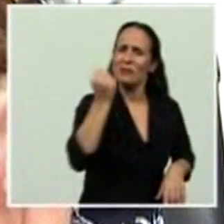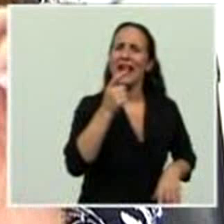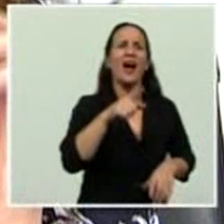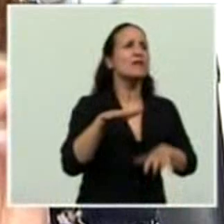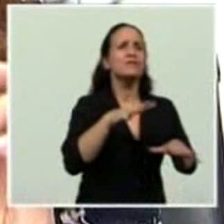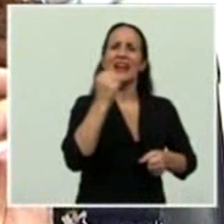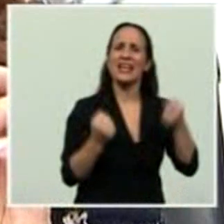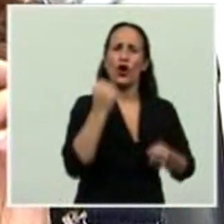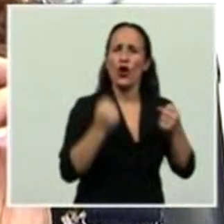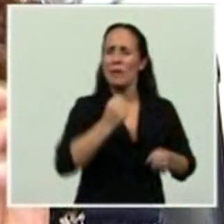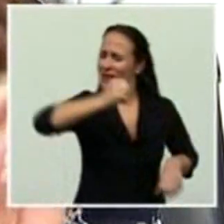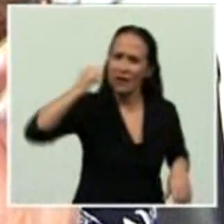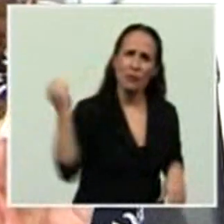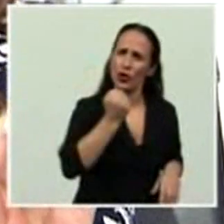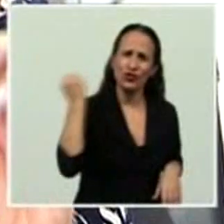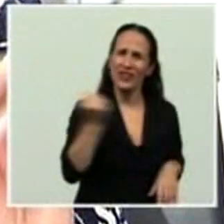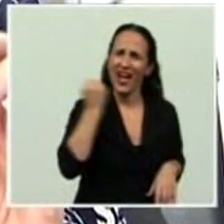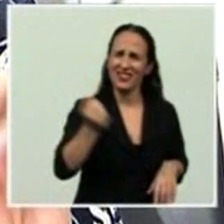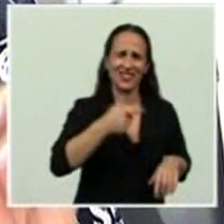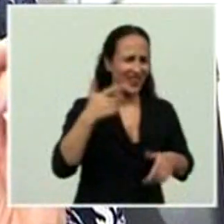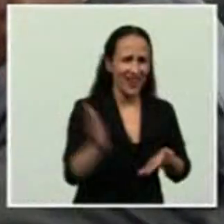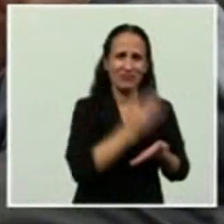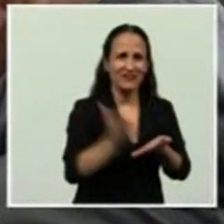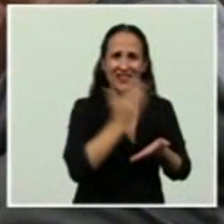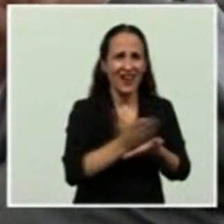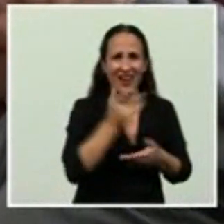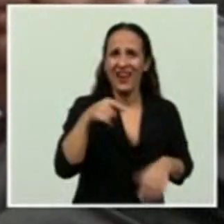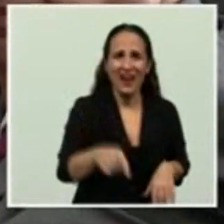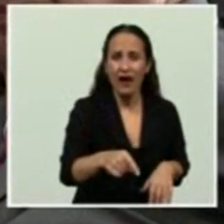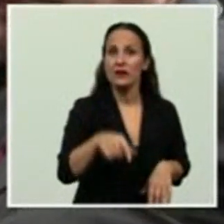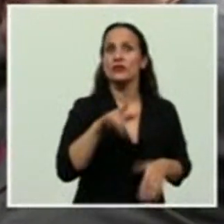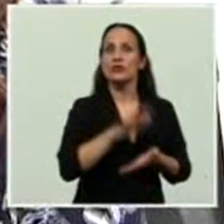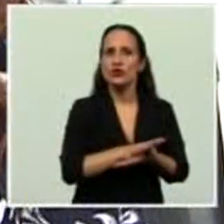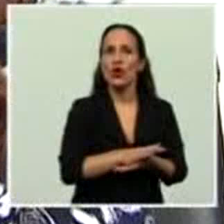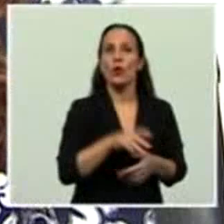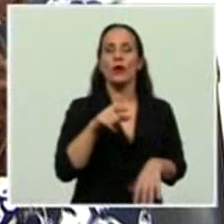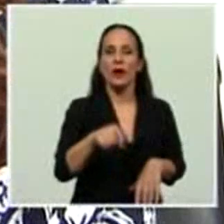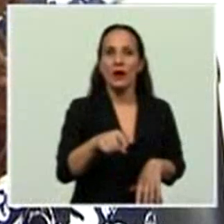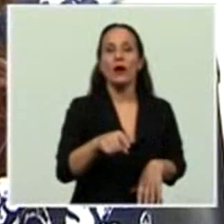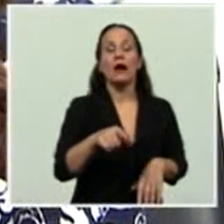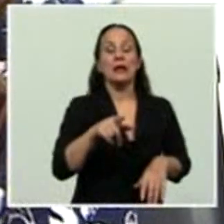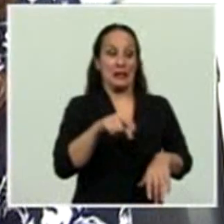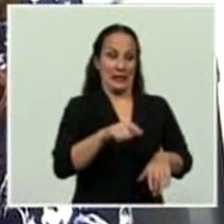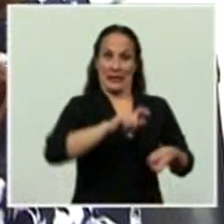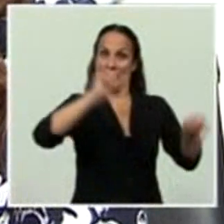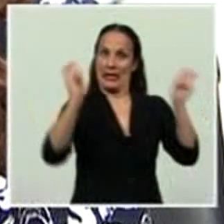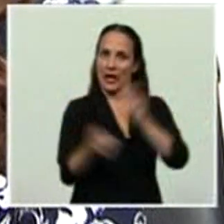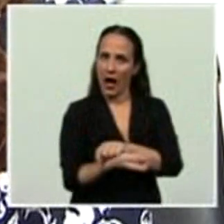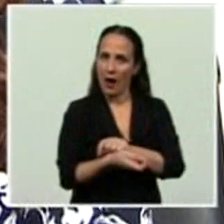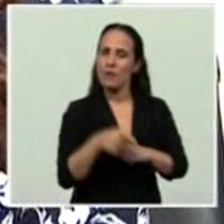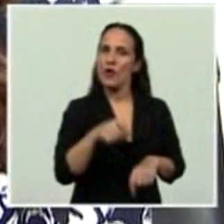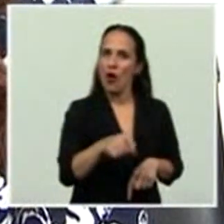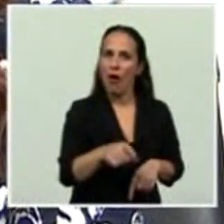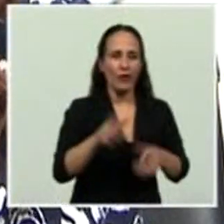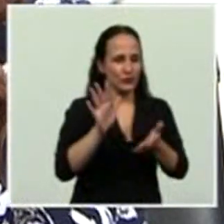económicas más importantes y de mayor productividad que tiene la Argentina como es el campo han revolucionado con esto el tema de